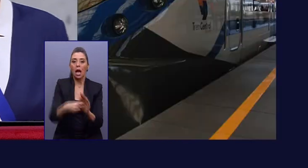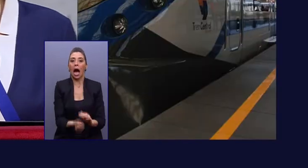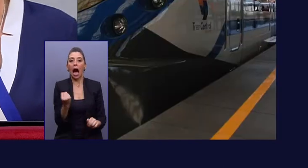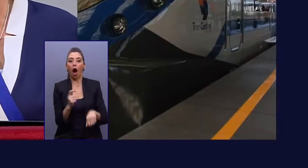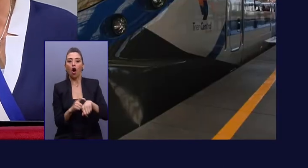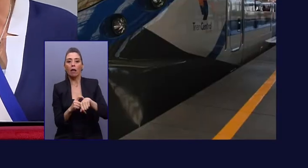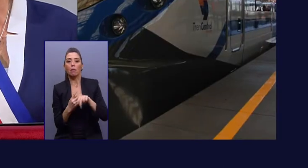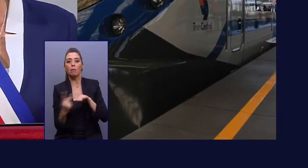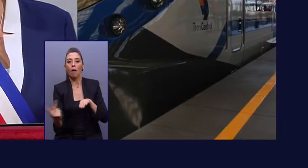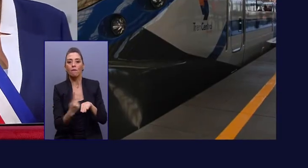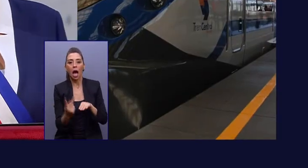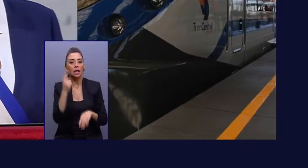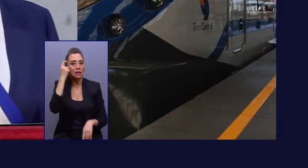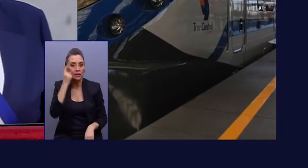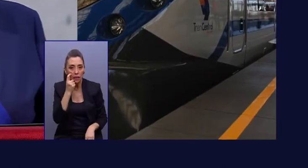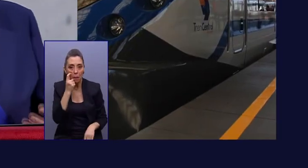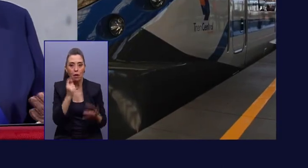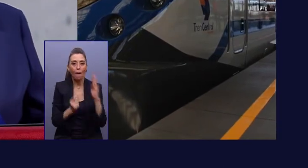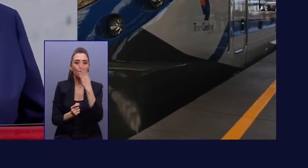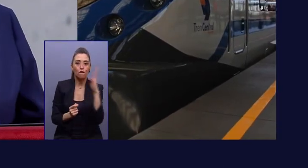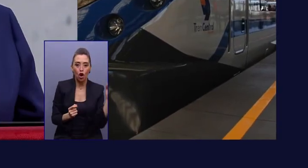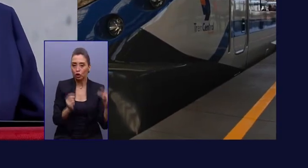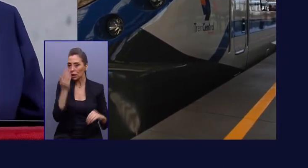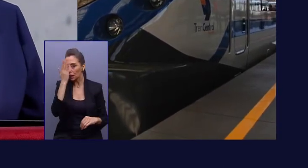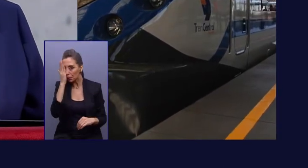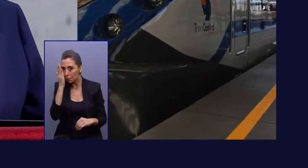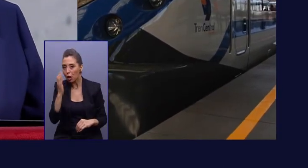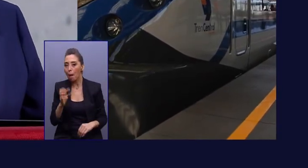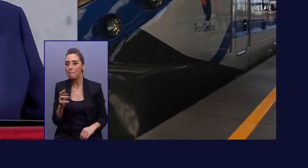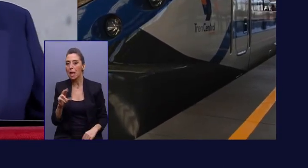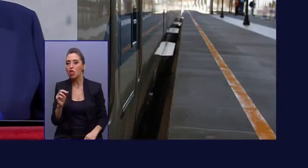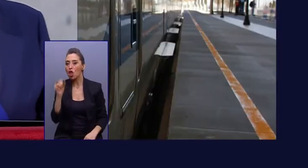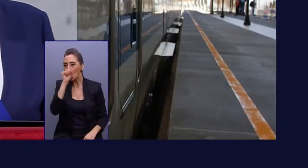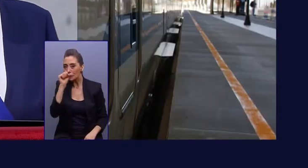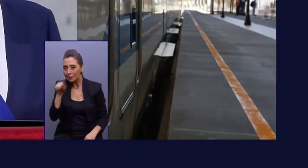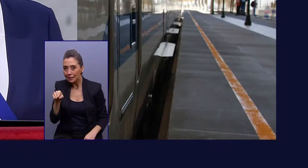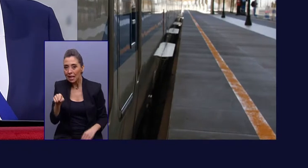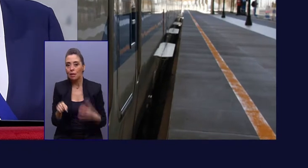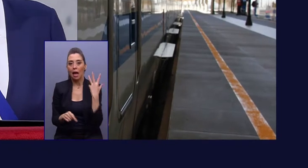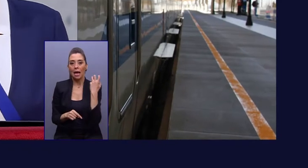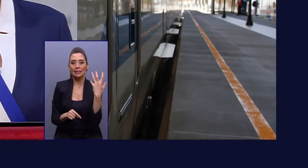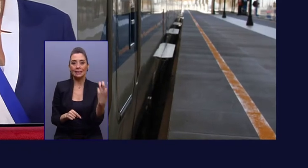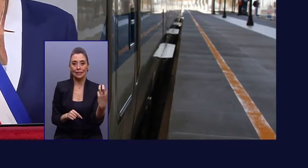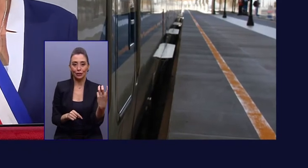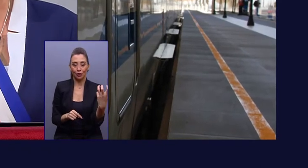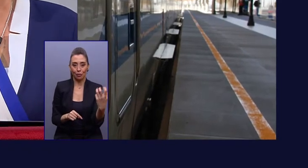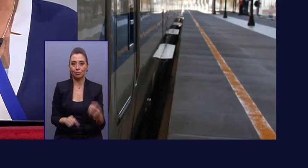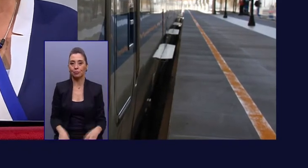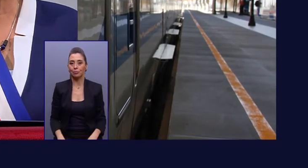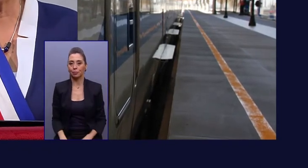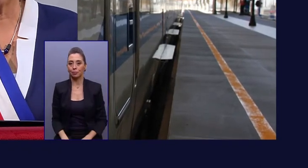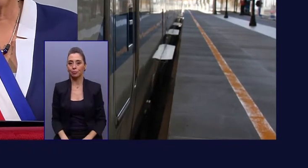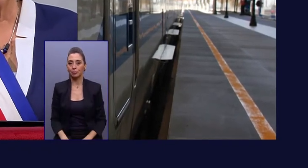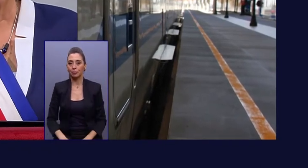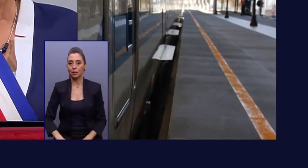a los habitantes de San Bernardo, El Bosque, Lo Espejo, Pedro Aguirre Cerda y Estación Central.